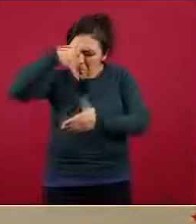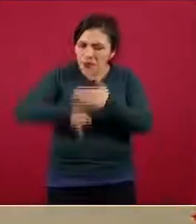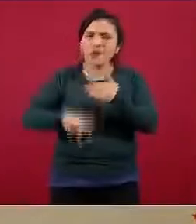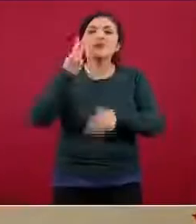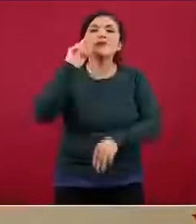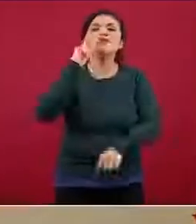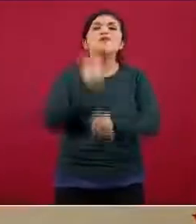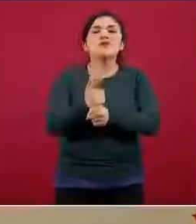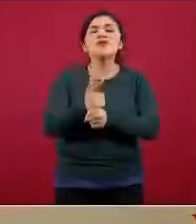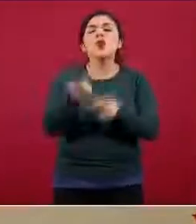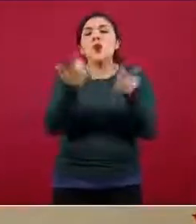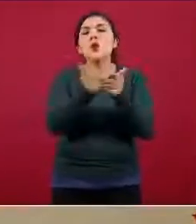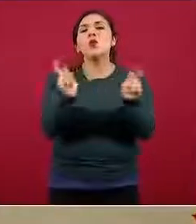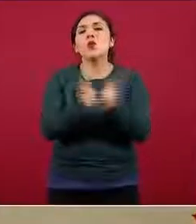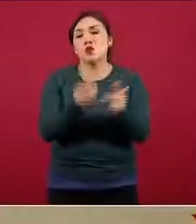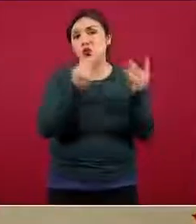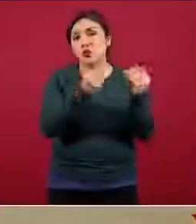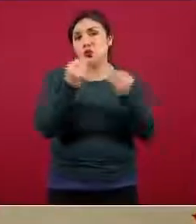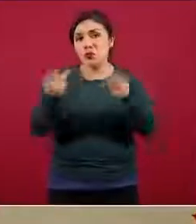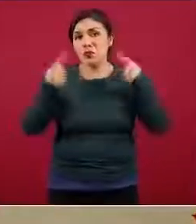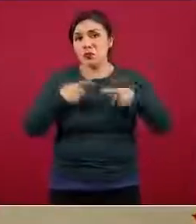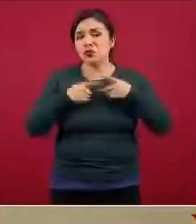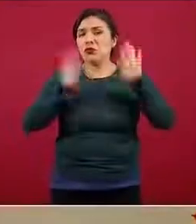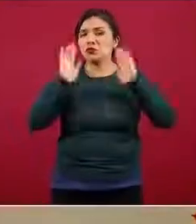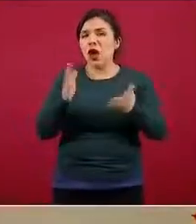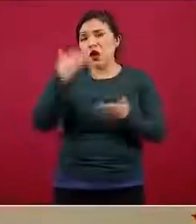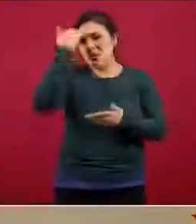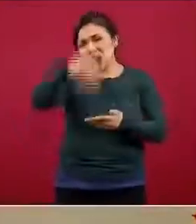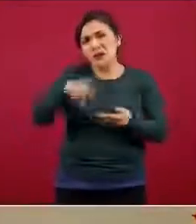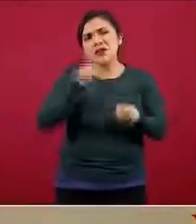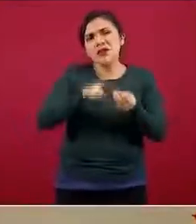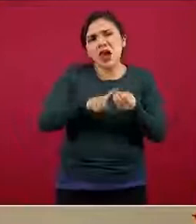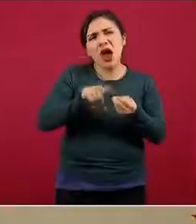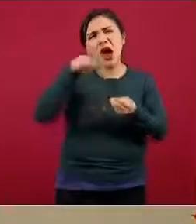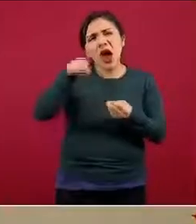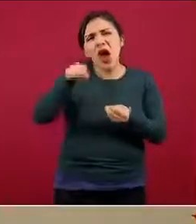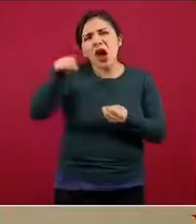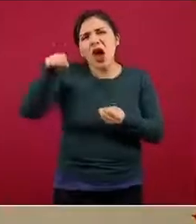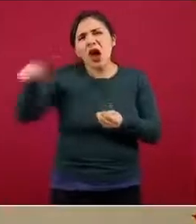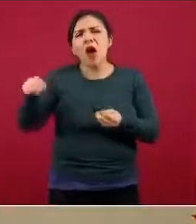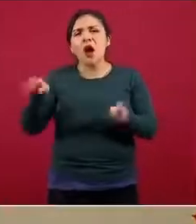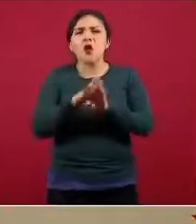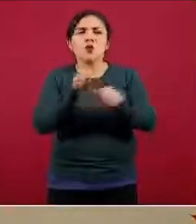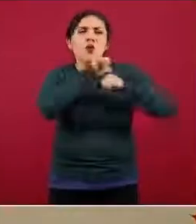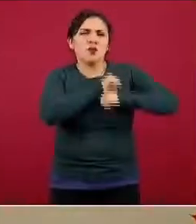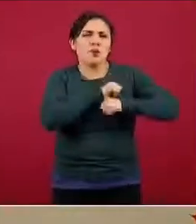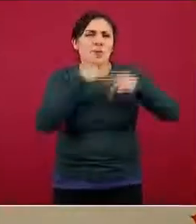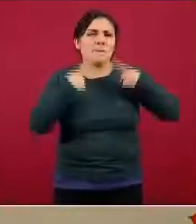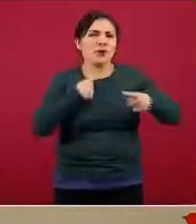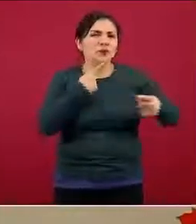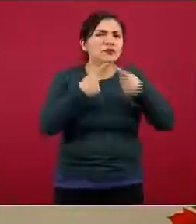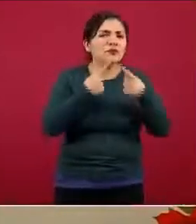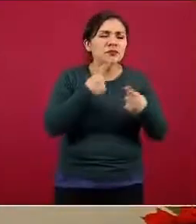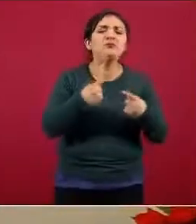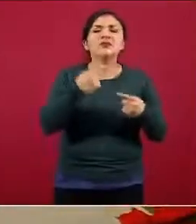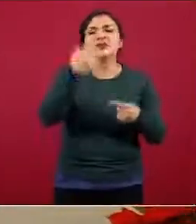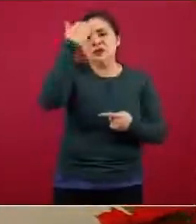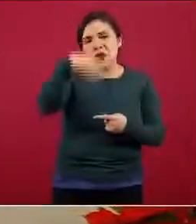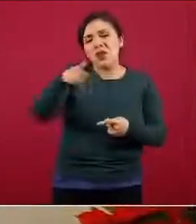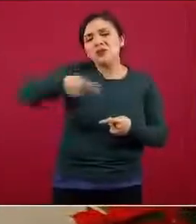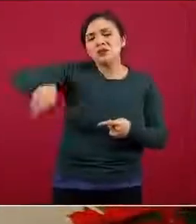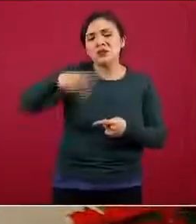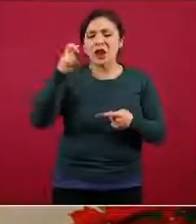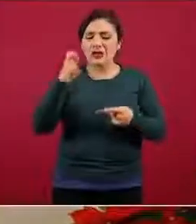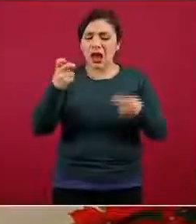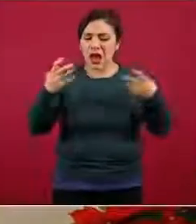clínicos, un grupo que está definido y que tiene esa atribución y esa tarea, define y dice, en efecto, todo el